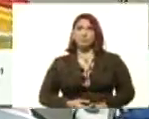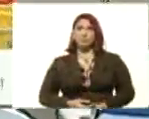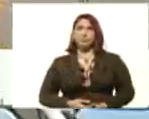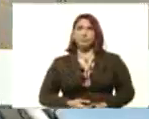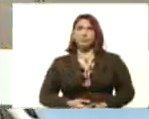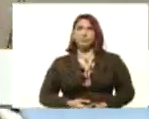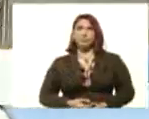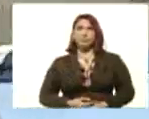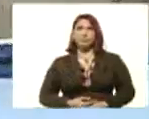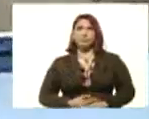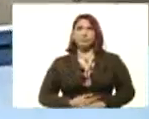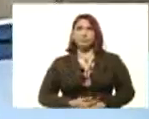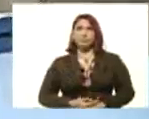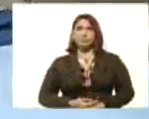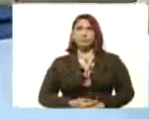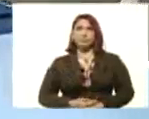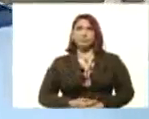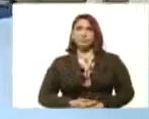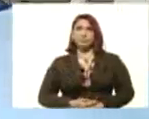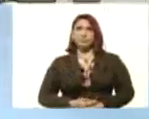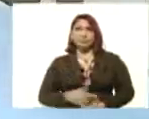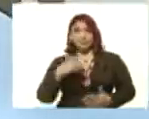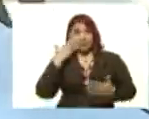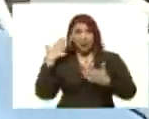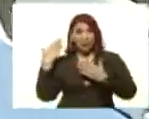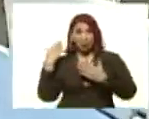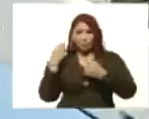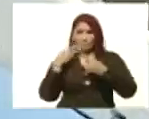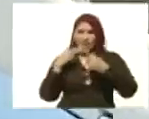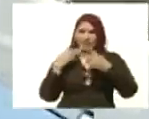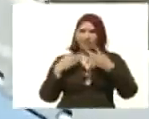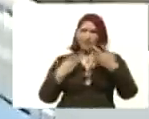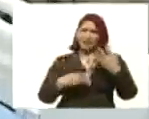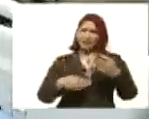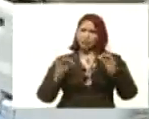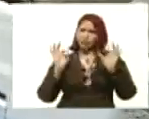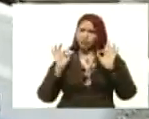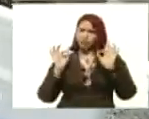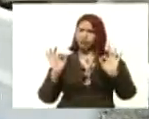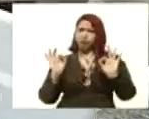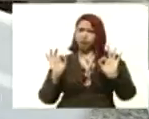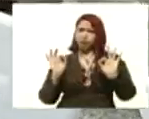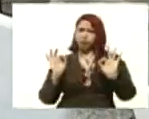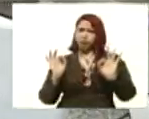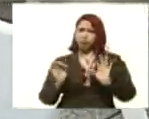¿Lo tenemos ya? Esto es dotación de primera calidad.